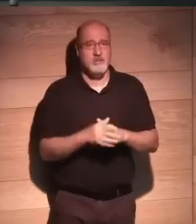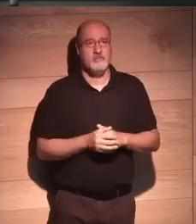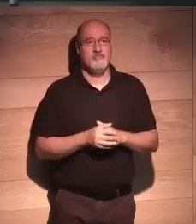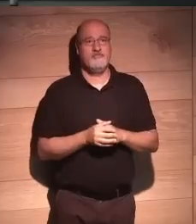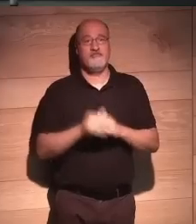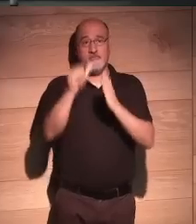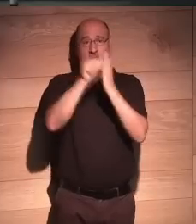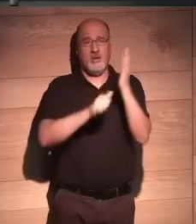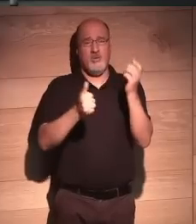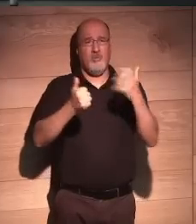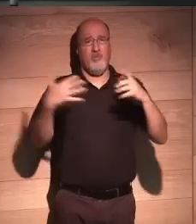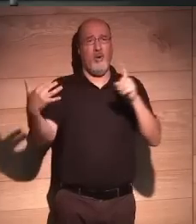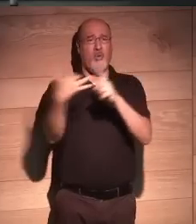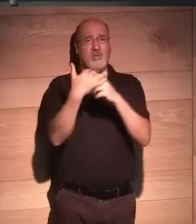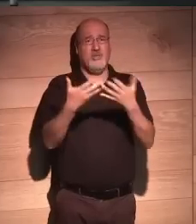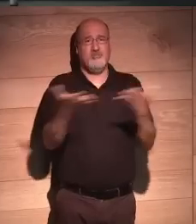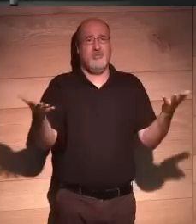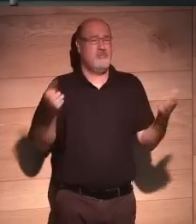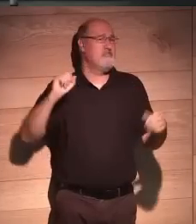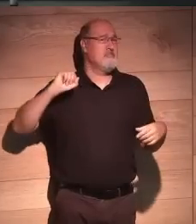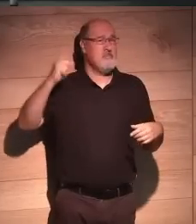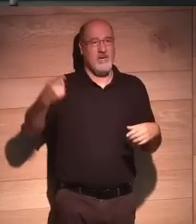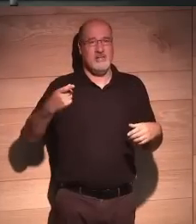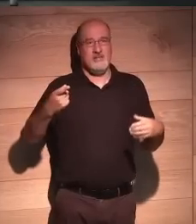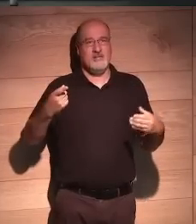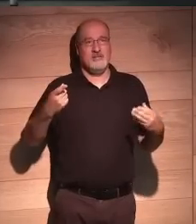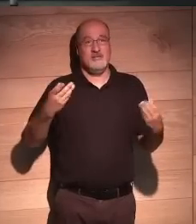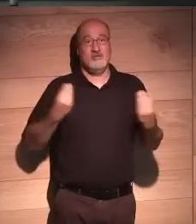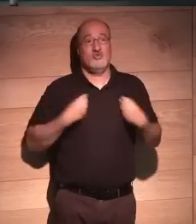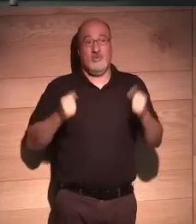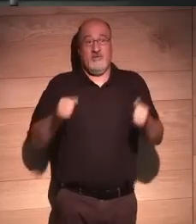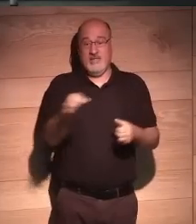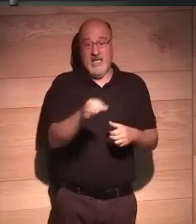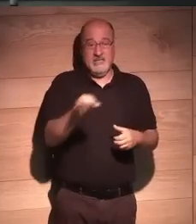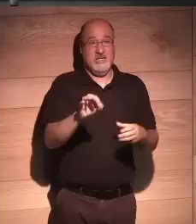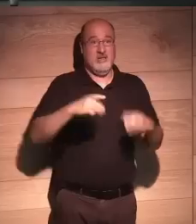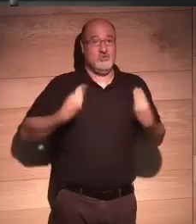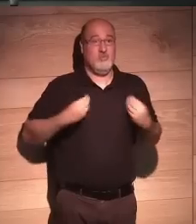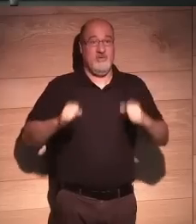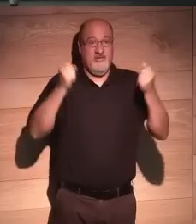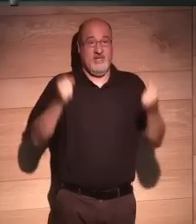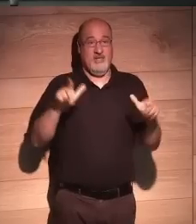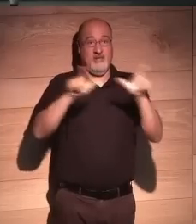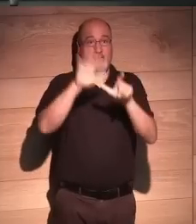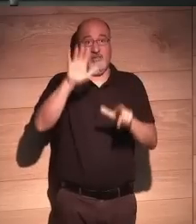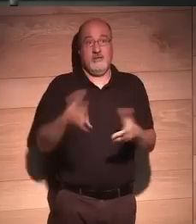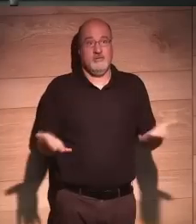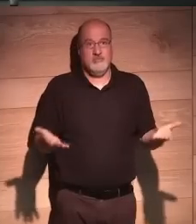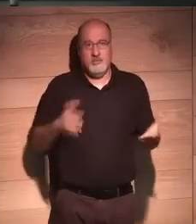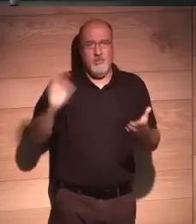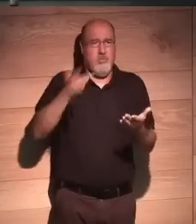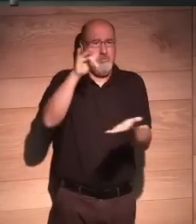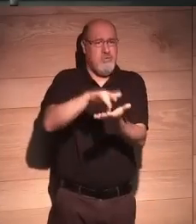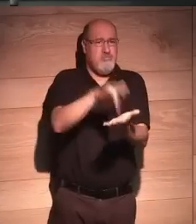que revienta la audiencia es Supervivientes. Sí. Y eso lo tiene que ver Eso gente, tiene porque que- Y está la súper gente... bien hecho, porque es que te Está queda, muy te bien queda hecho, atrapado, sí. porque no paran de